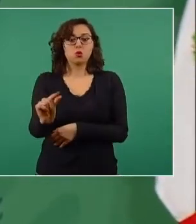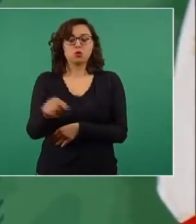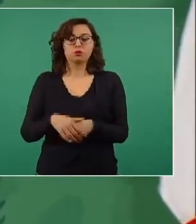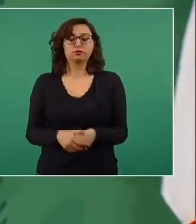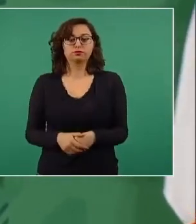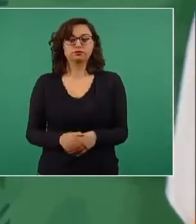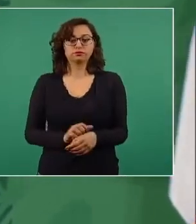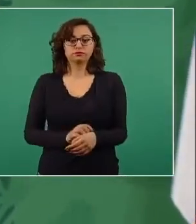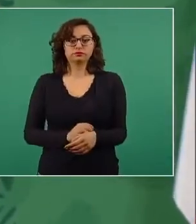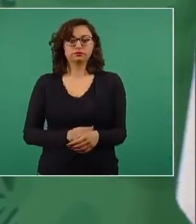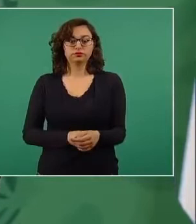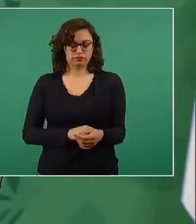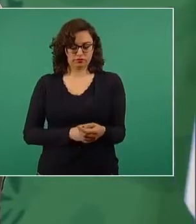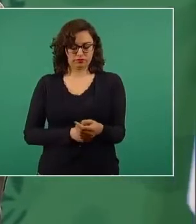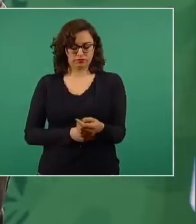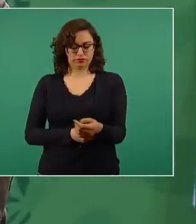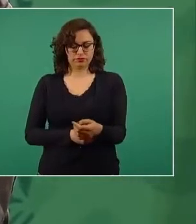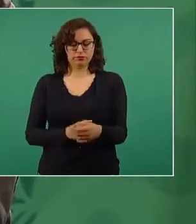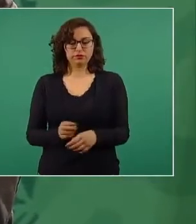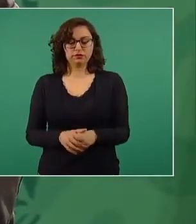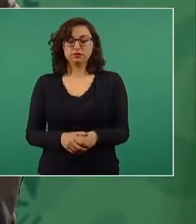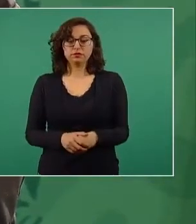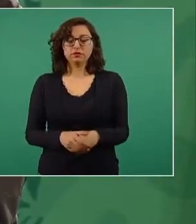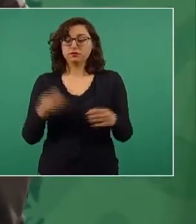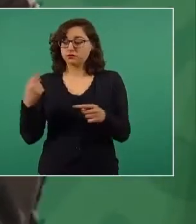en el envasado de vacunas de Argentina, así